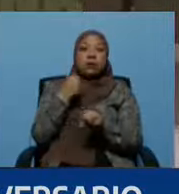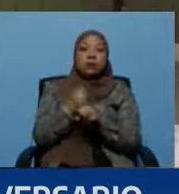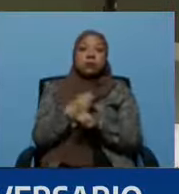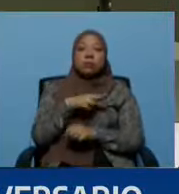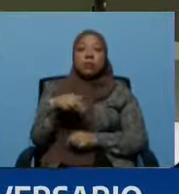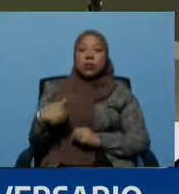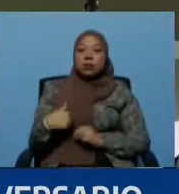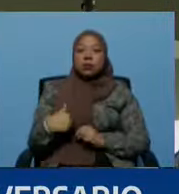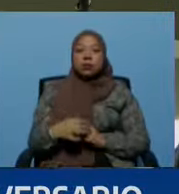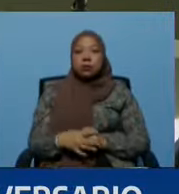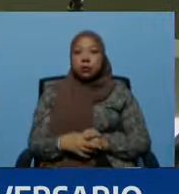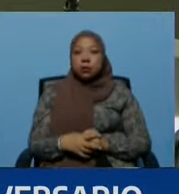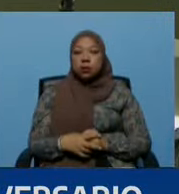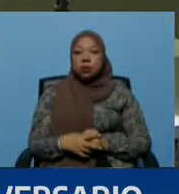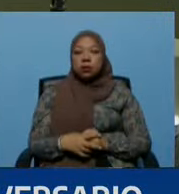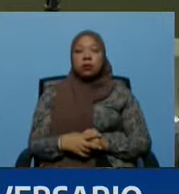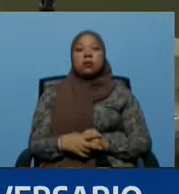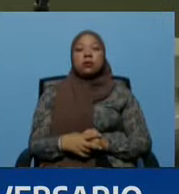recuerdan?